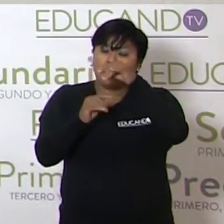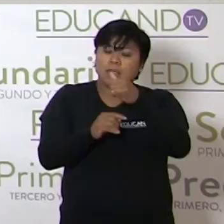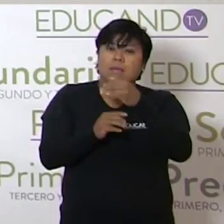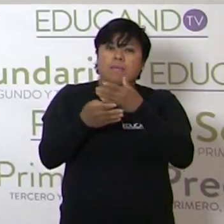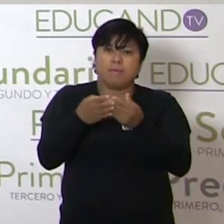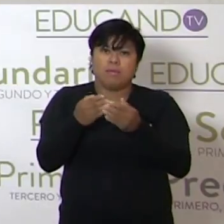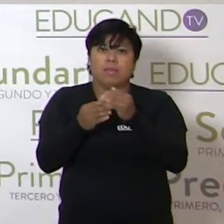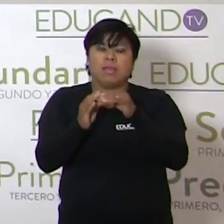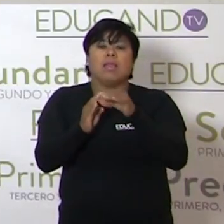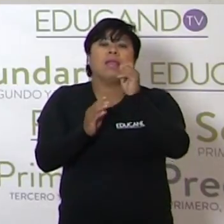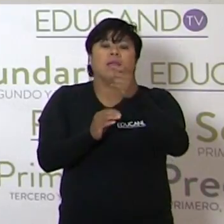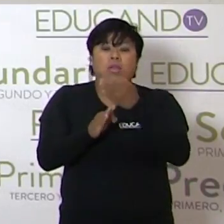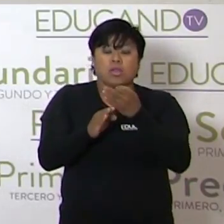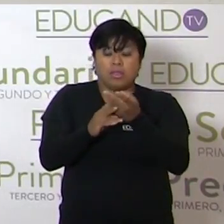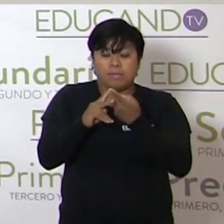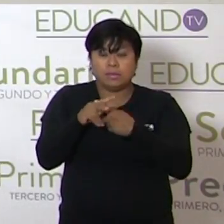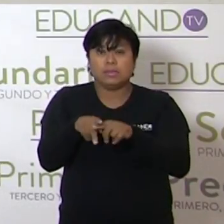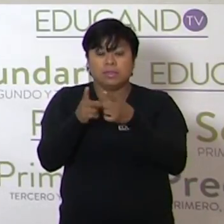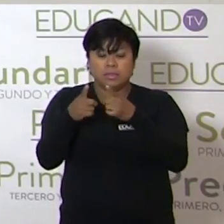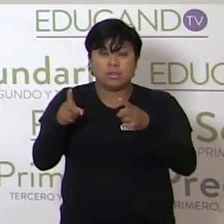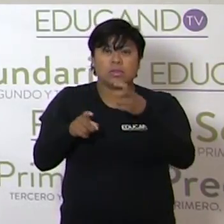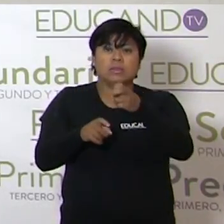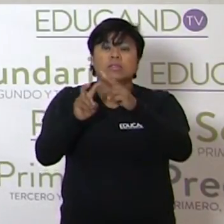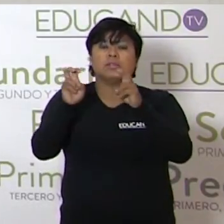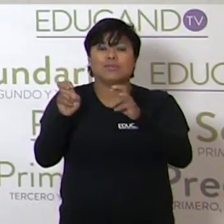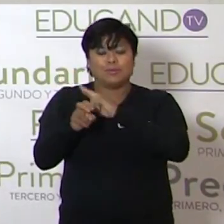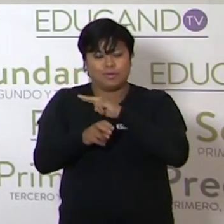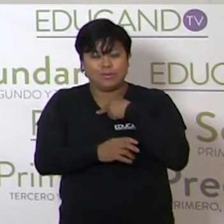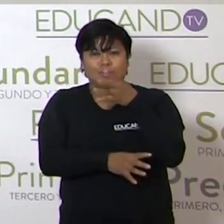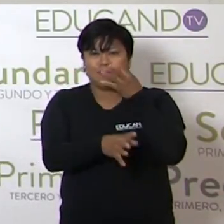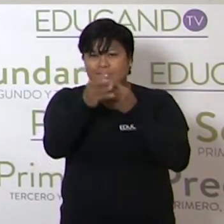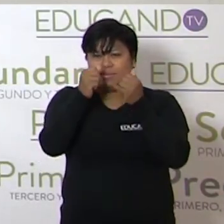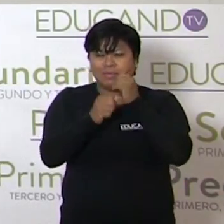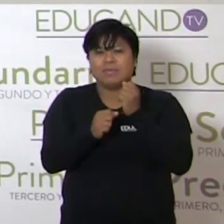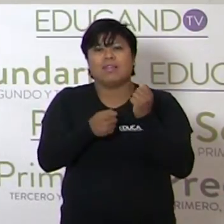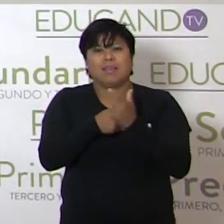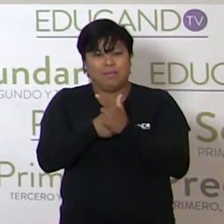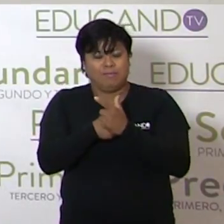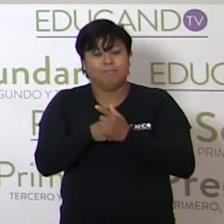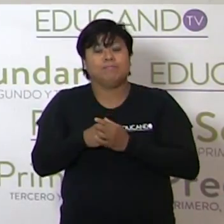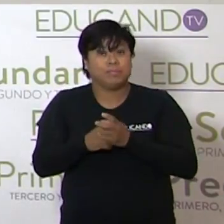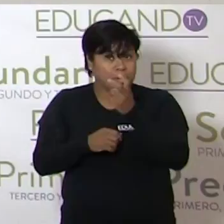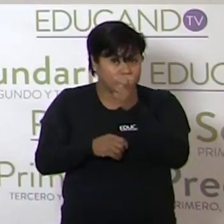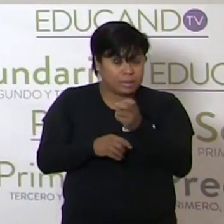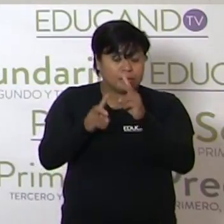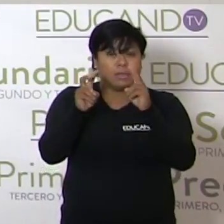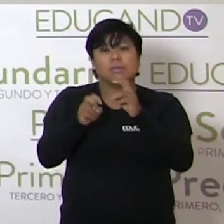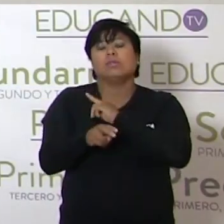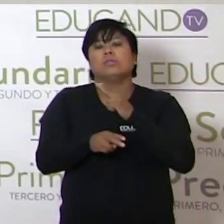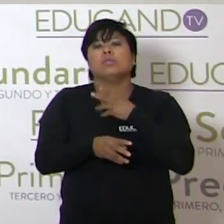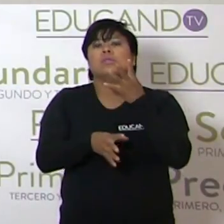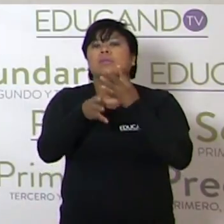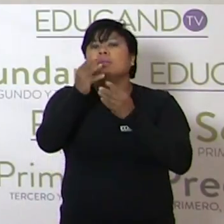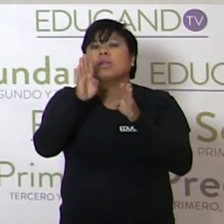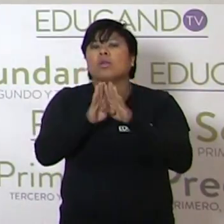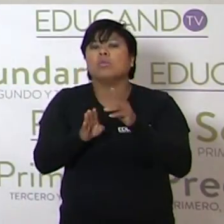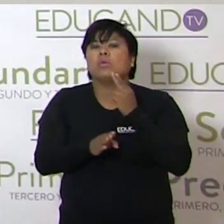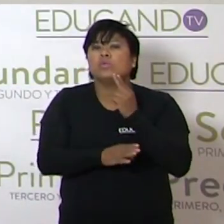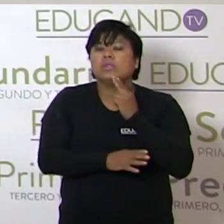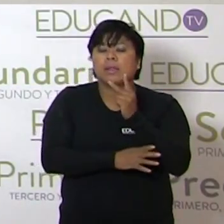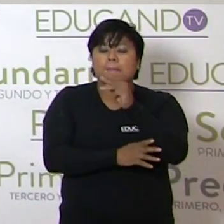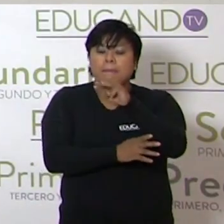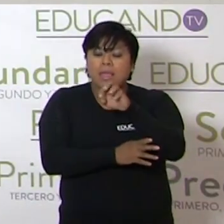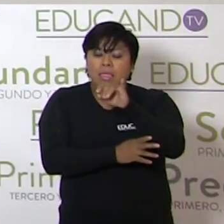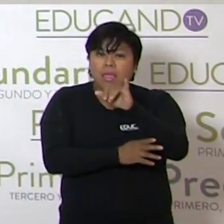niños, a partir del desarrollo de estos temas, siempre aprendemos algo. Para este tema vamos a aprender a usar la media o promedio